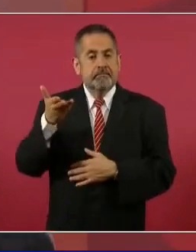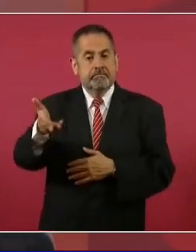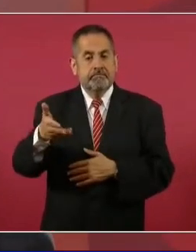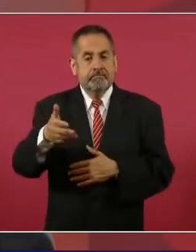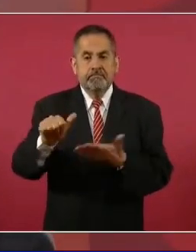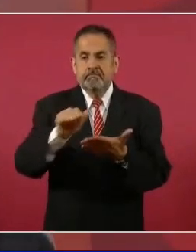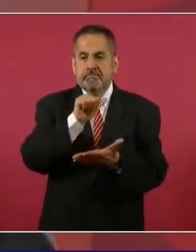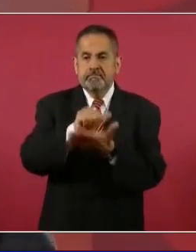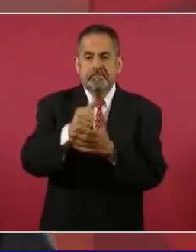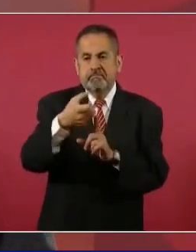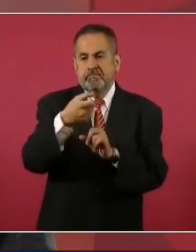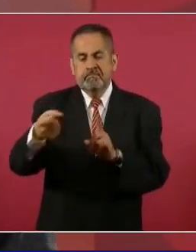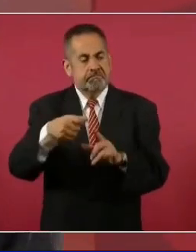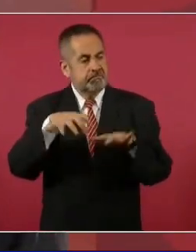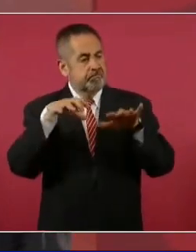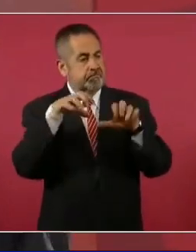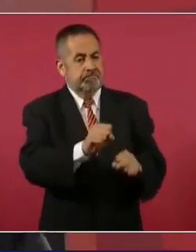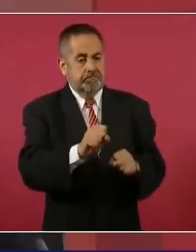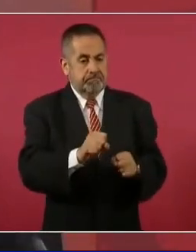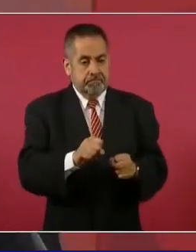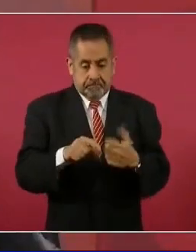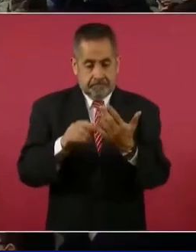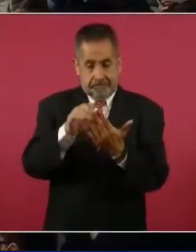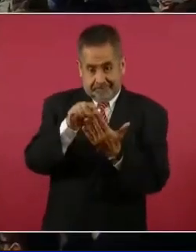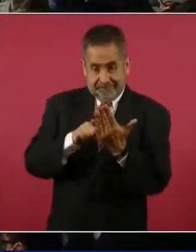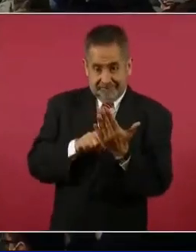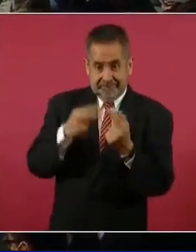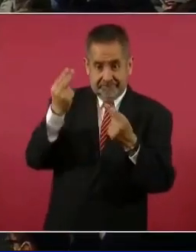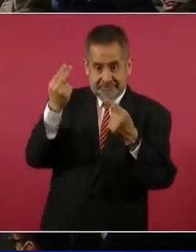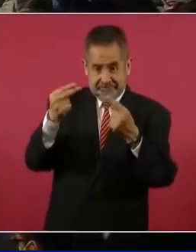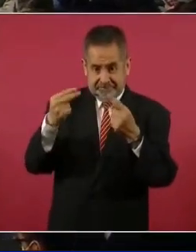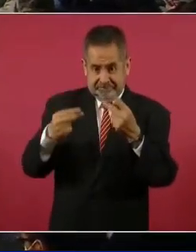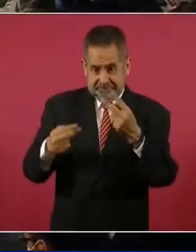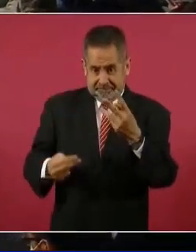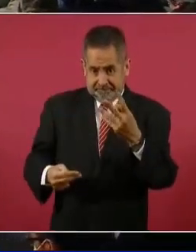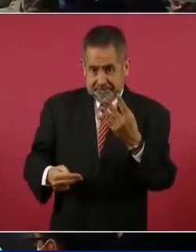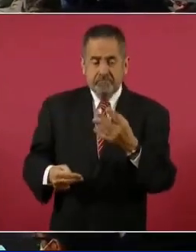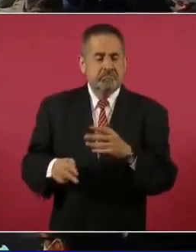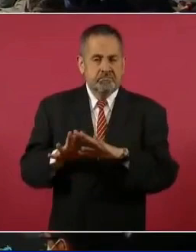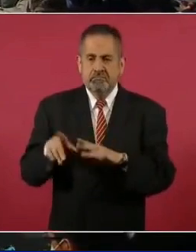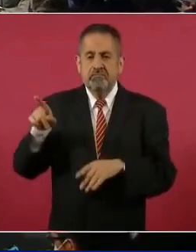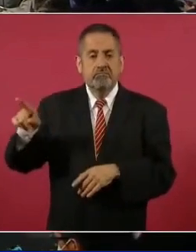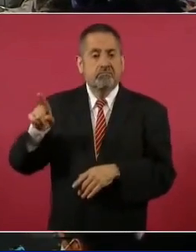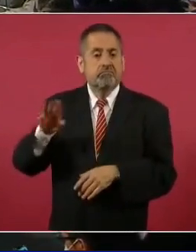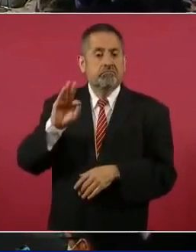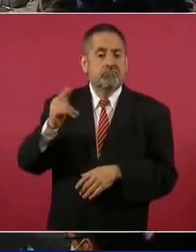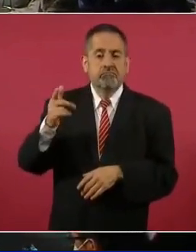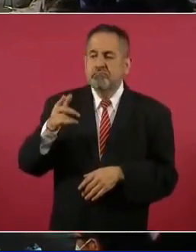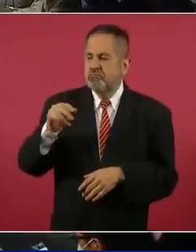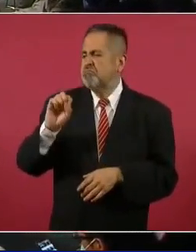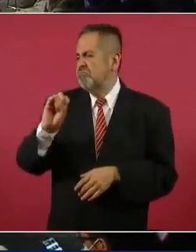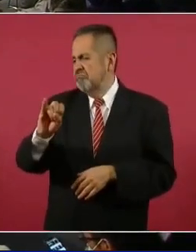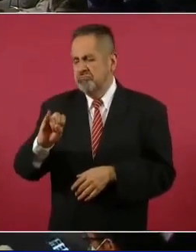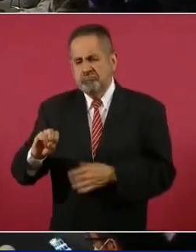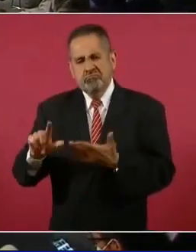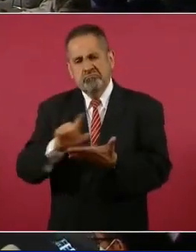aprehensión de las personas que aparecían en el